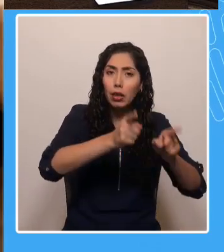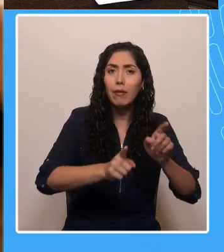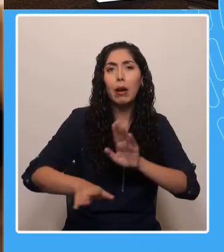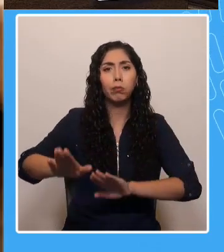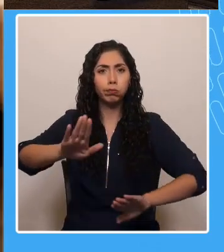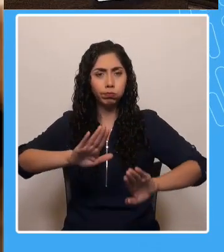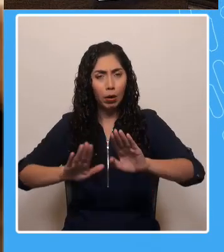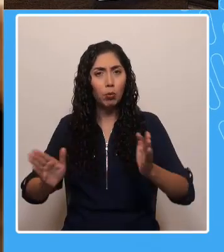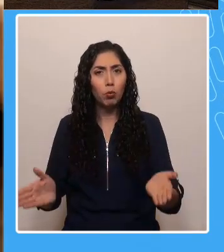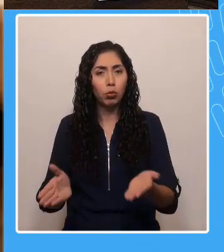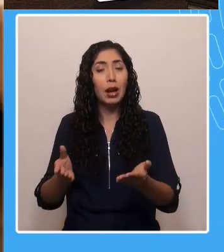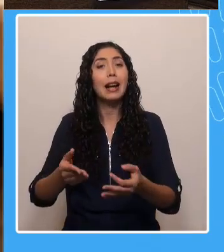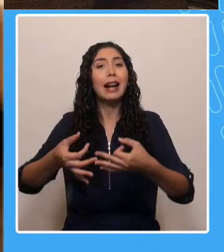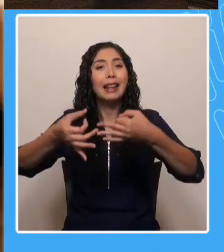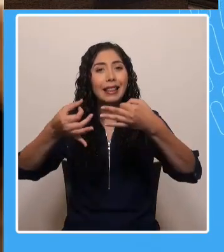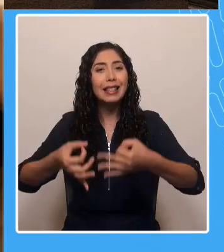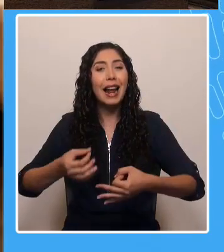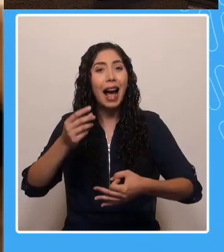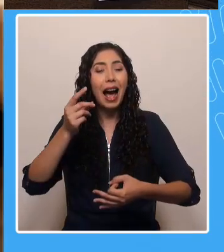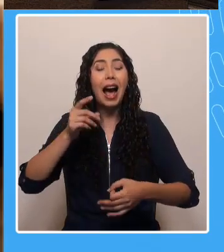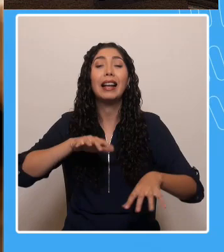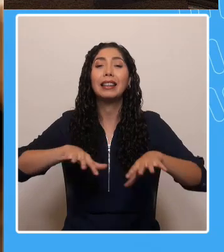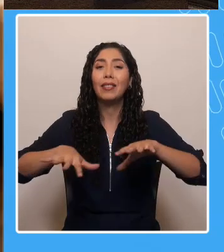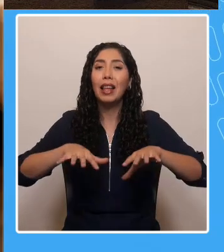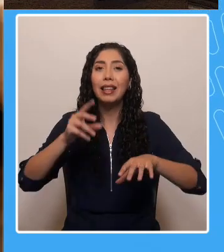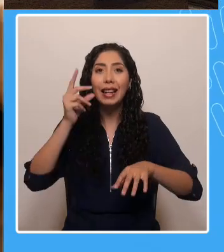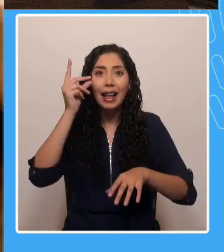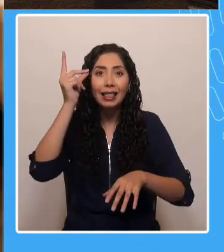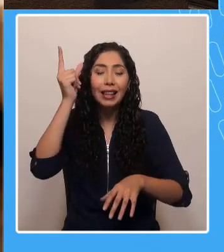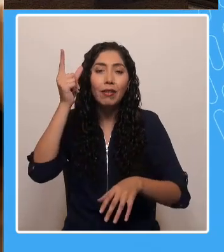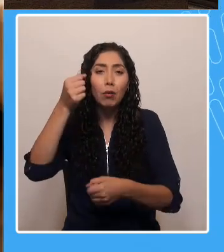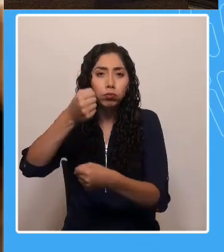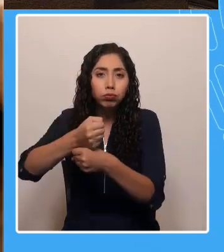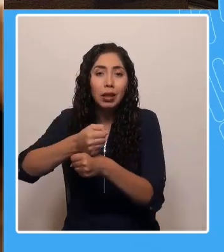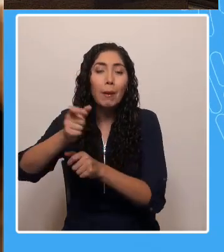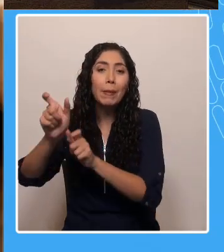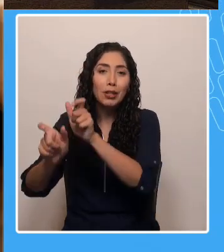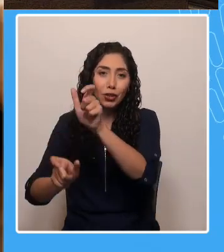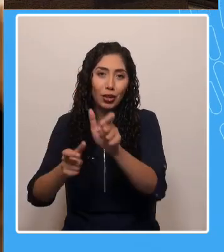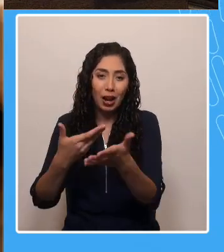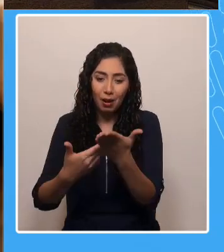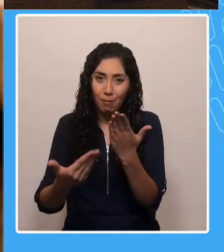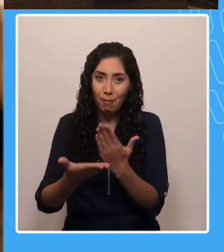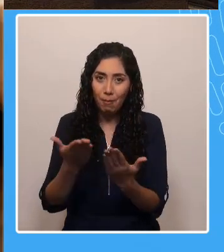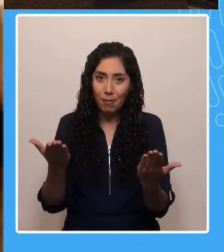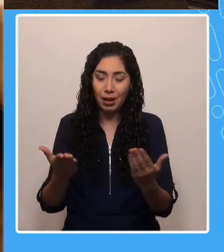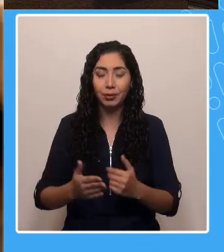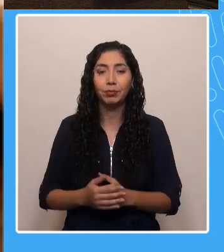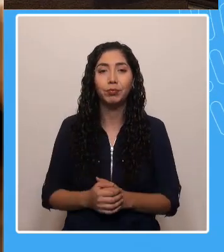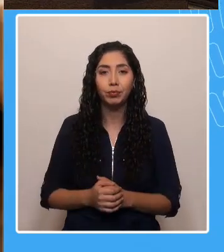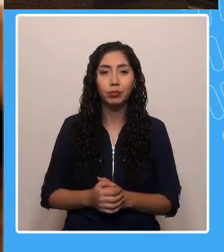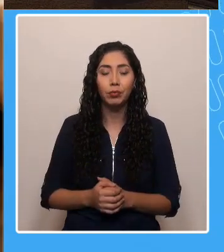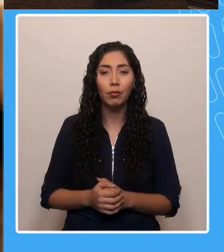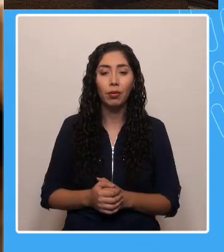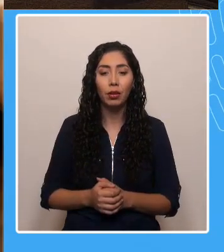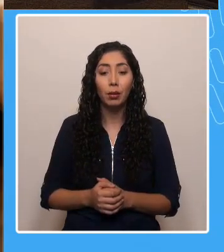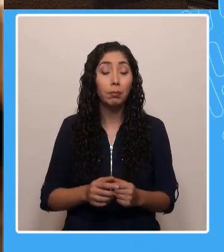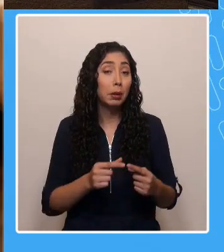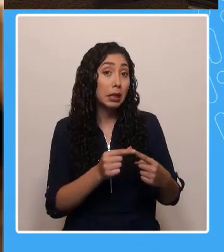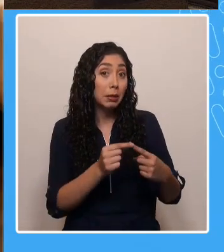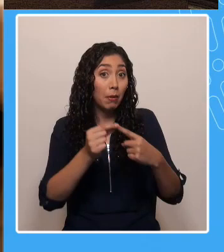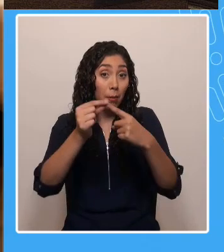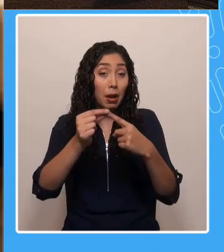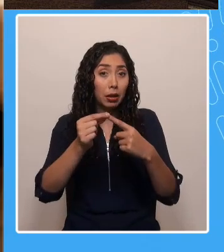garantizar la actividad creativa y productiva de las artesanas y artesanos en todo ámbito de su desarrollo, principalmente por